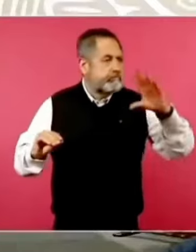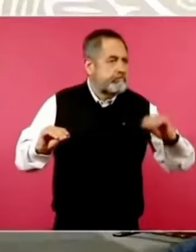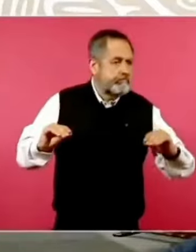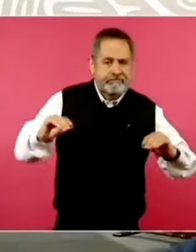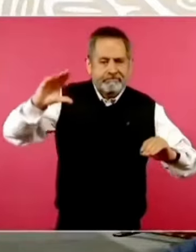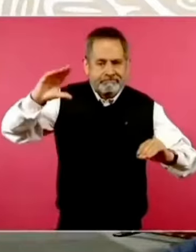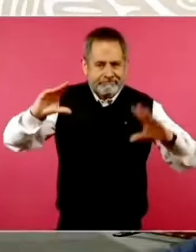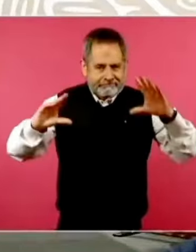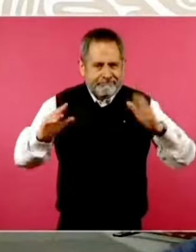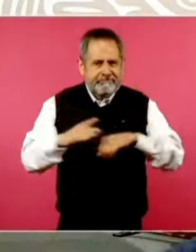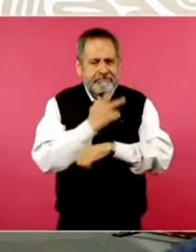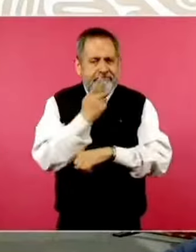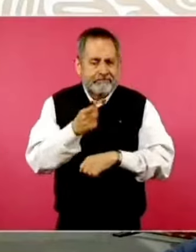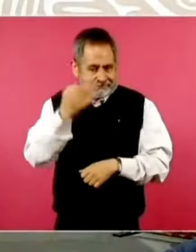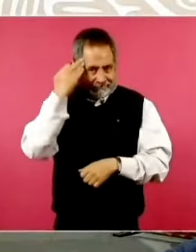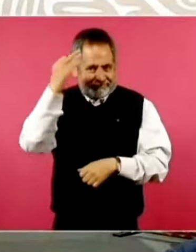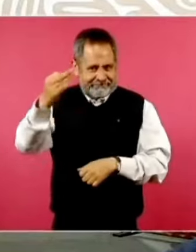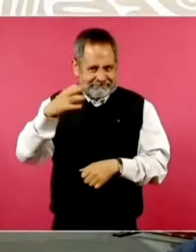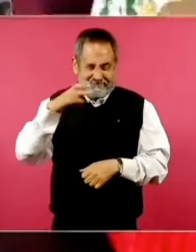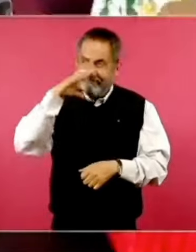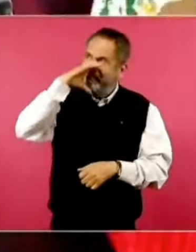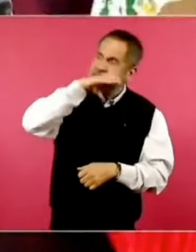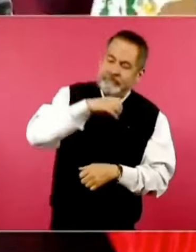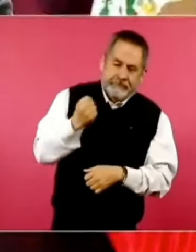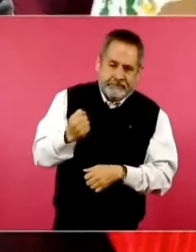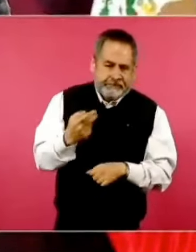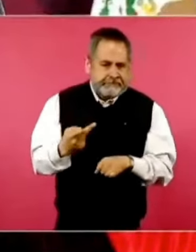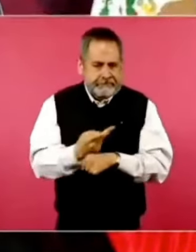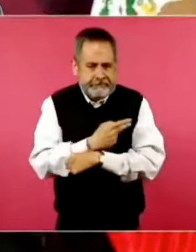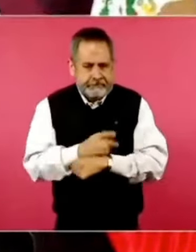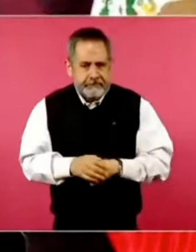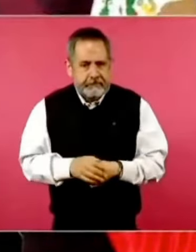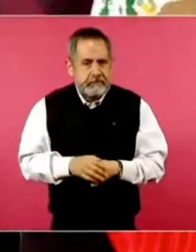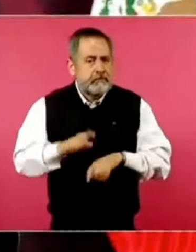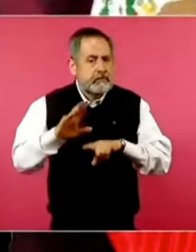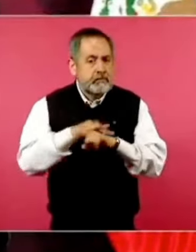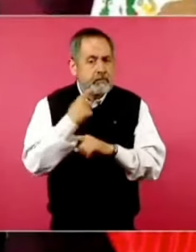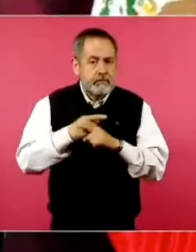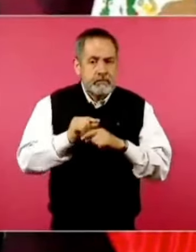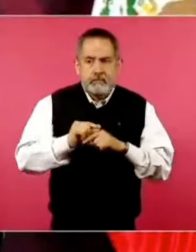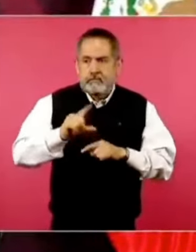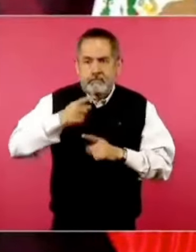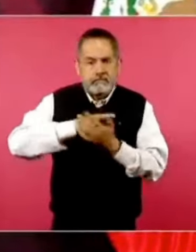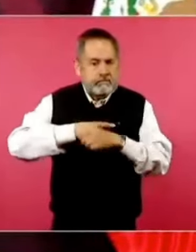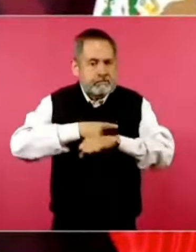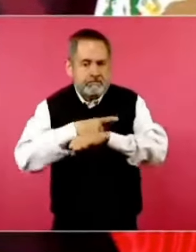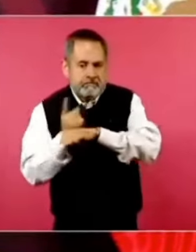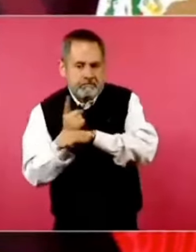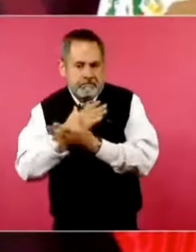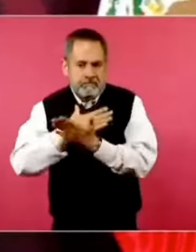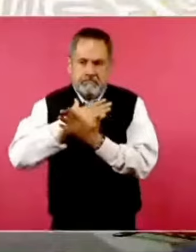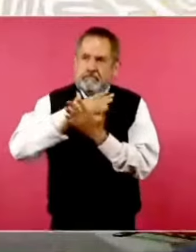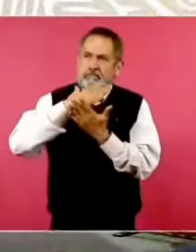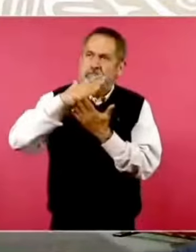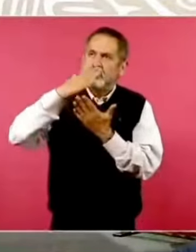en la temporada de calor el incremento que hubo en el consumo cómo lo